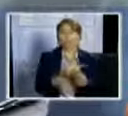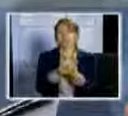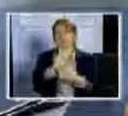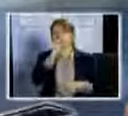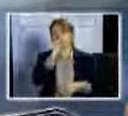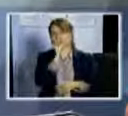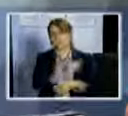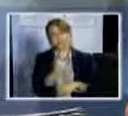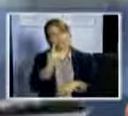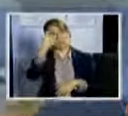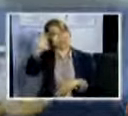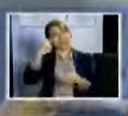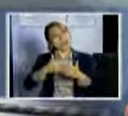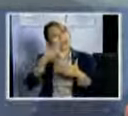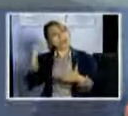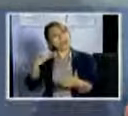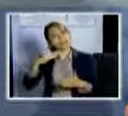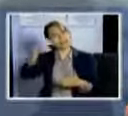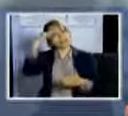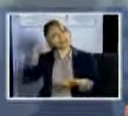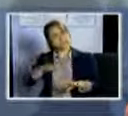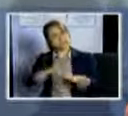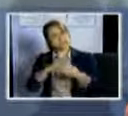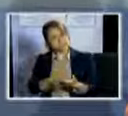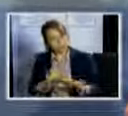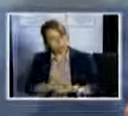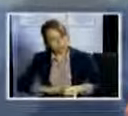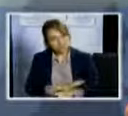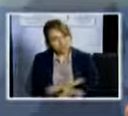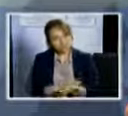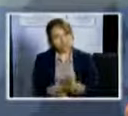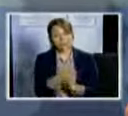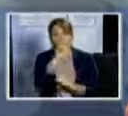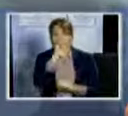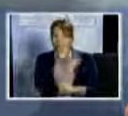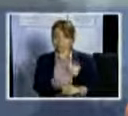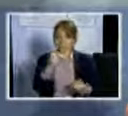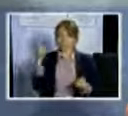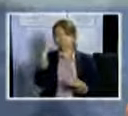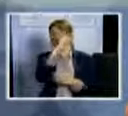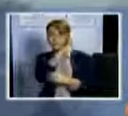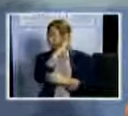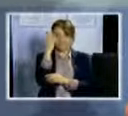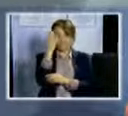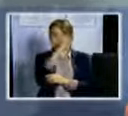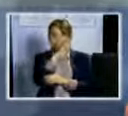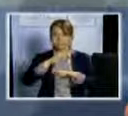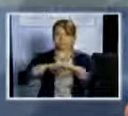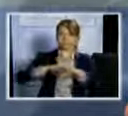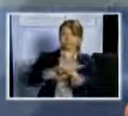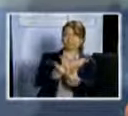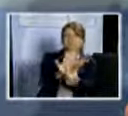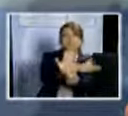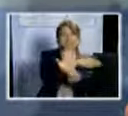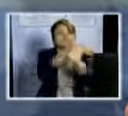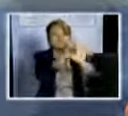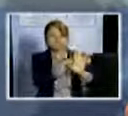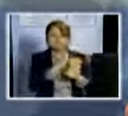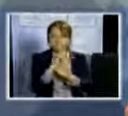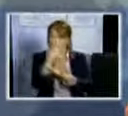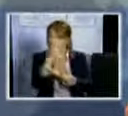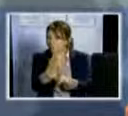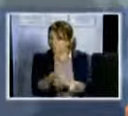en cuanto al tratamiento de drogas. En cambio climático, pues también, de alguna manera, porque implica sobre todo cambiar los patrones de consumo,